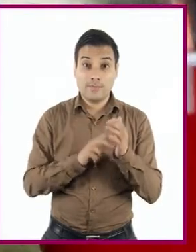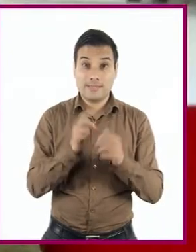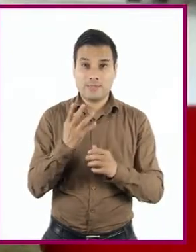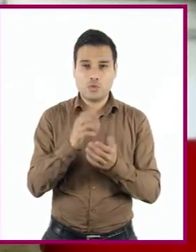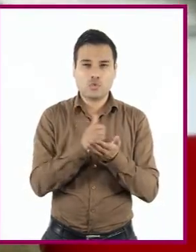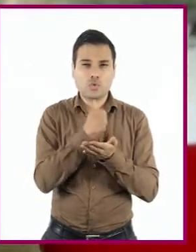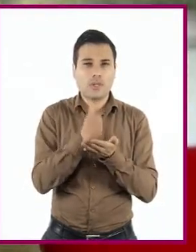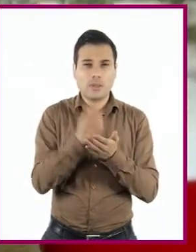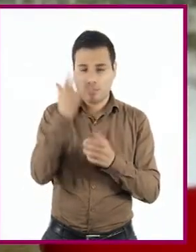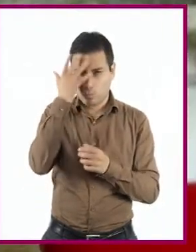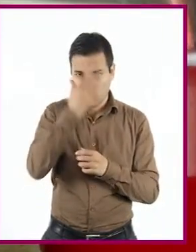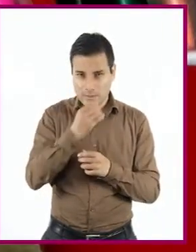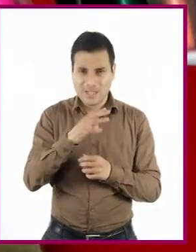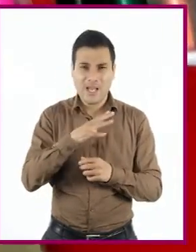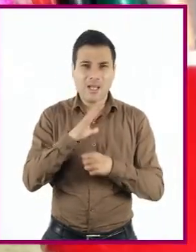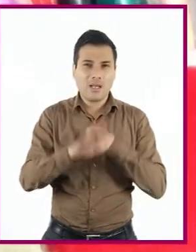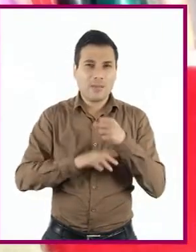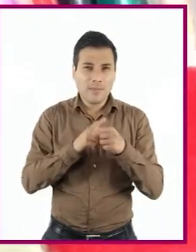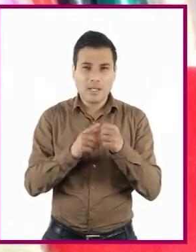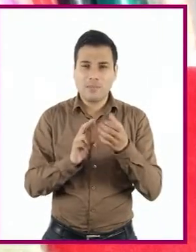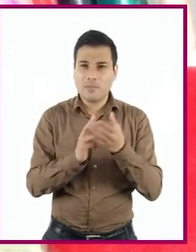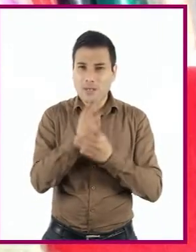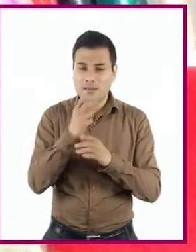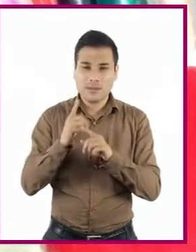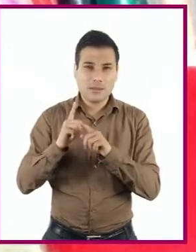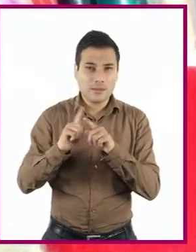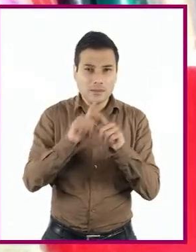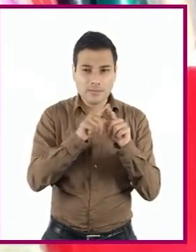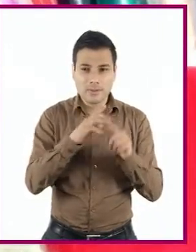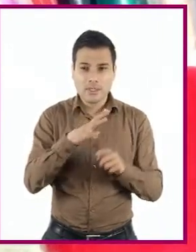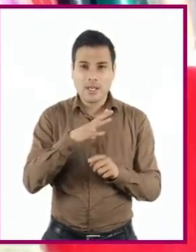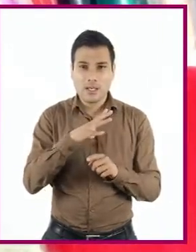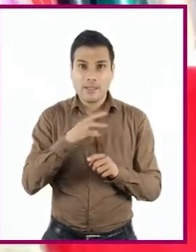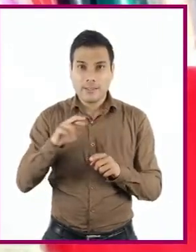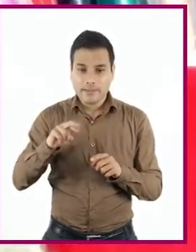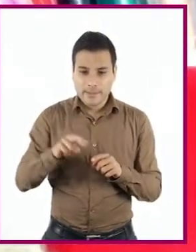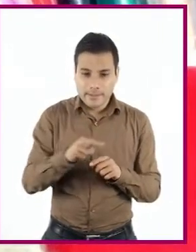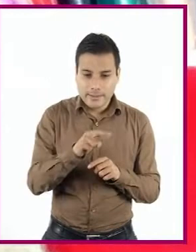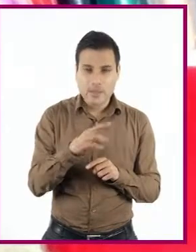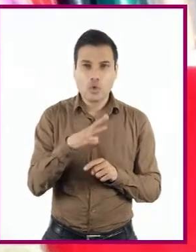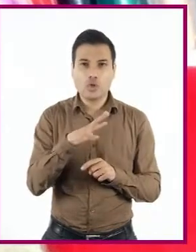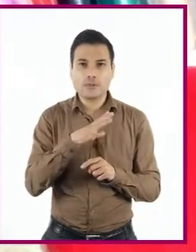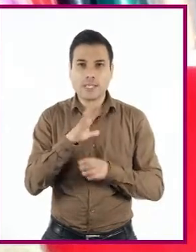ciudad. Hay mucha fauna, hay